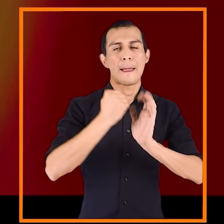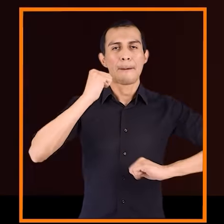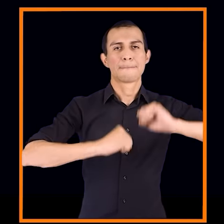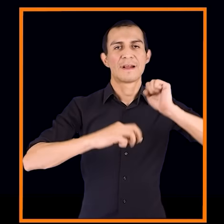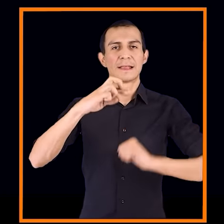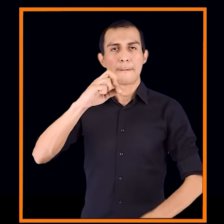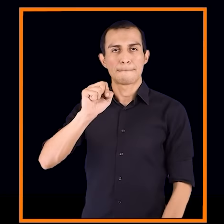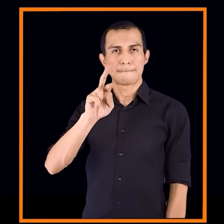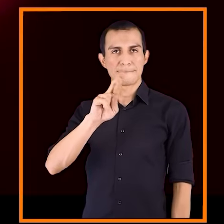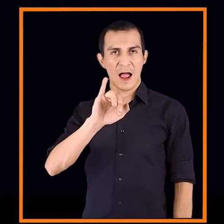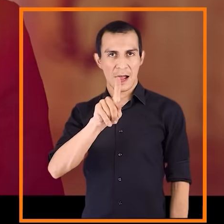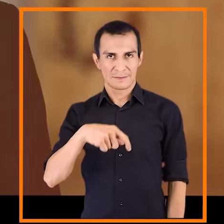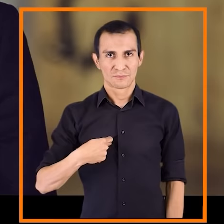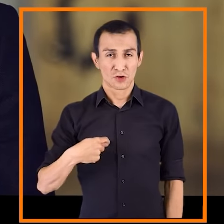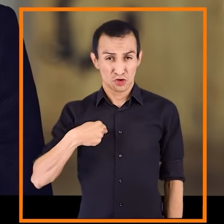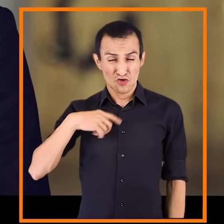París.